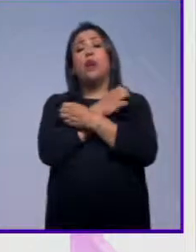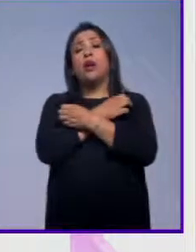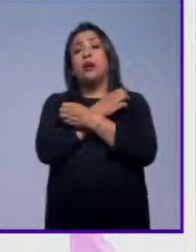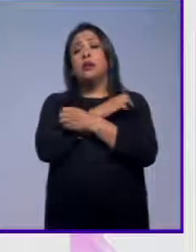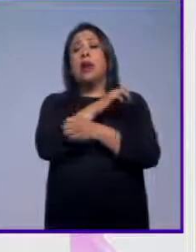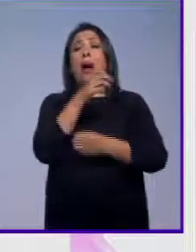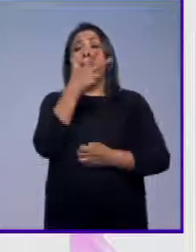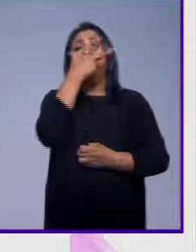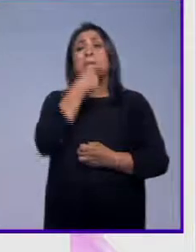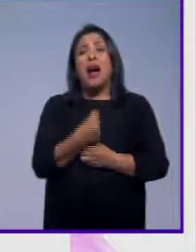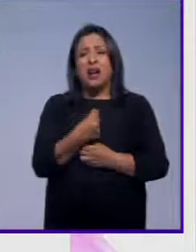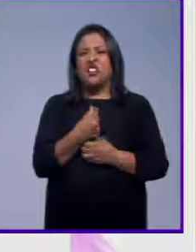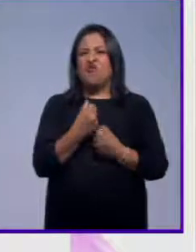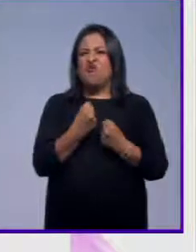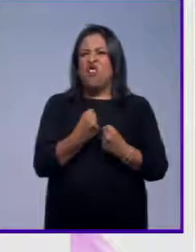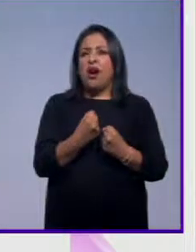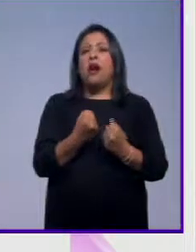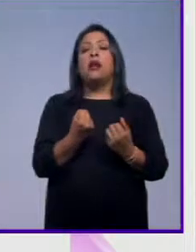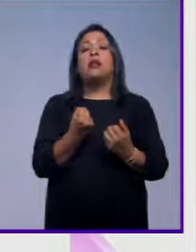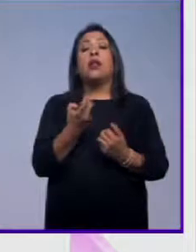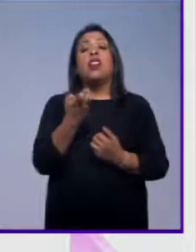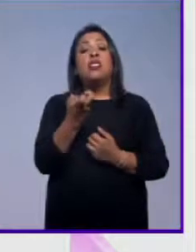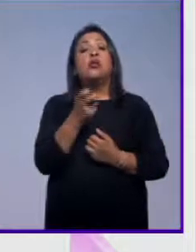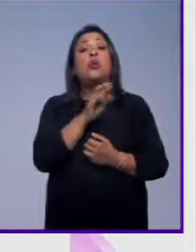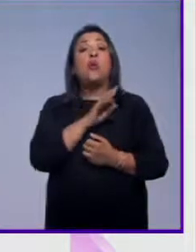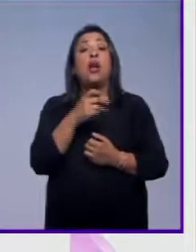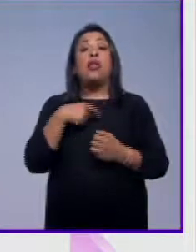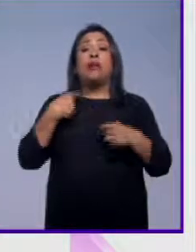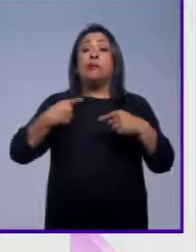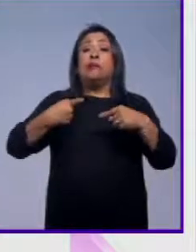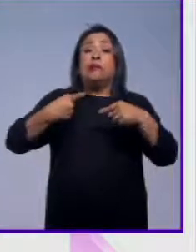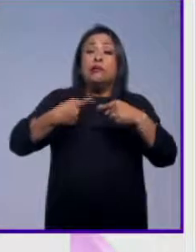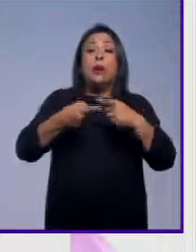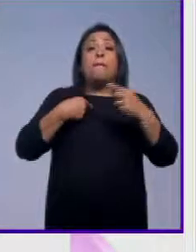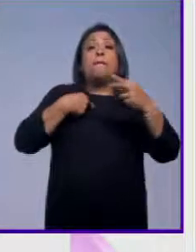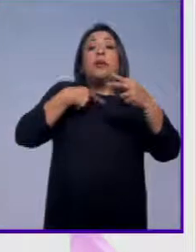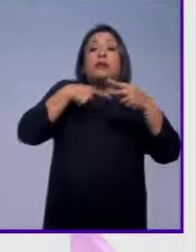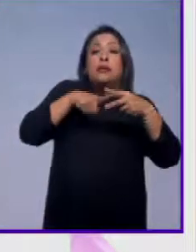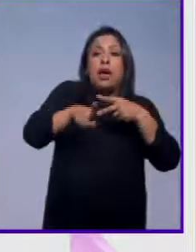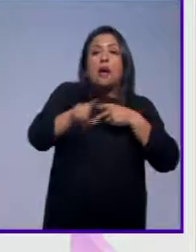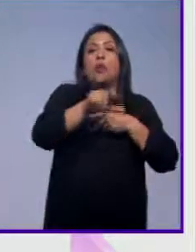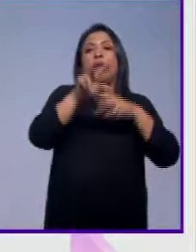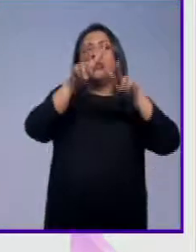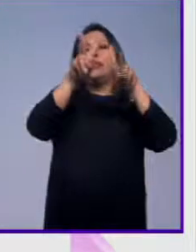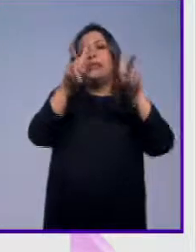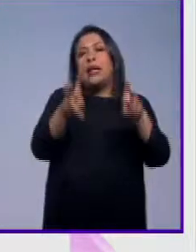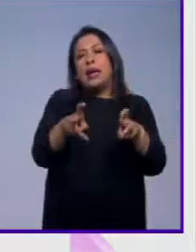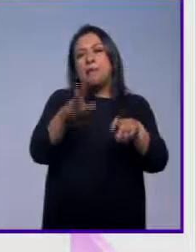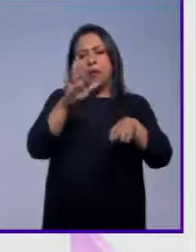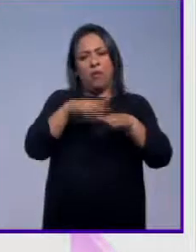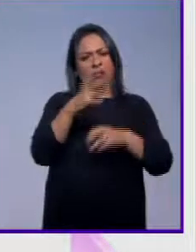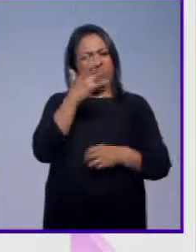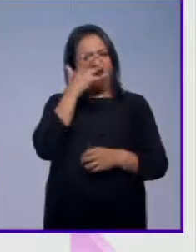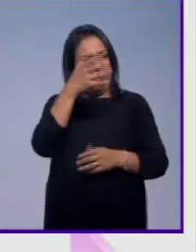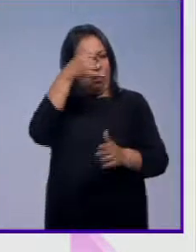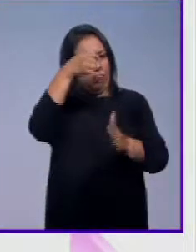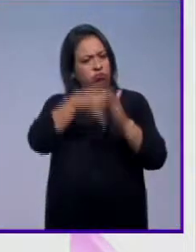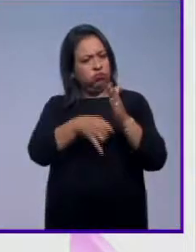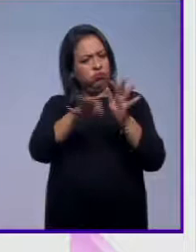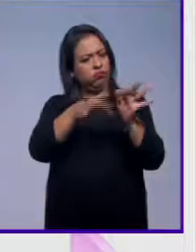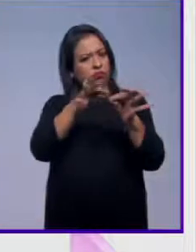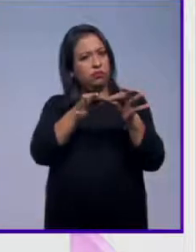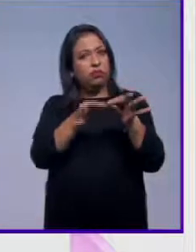y machista que logra que cada vez que empezamos a entrar en el tema de una forma más seria más puntual